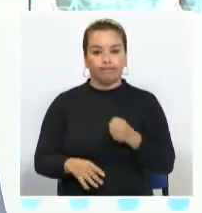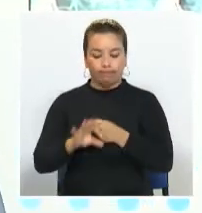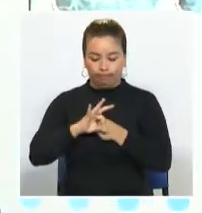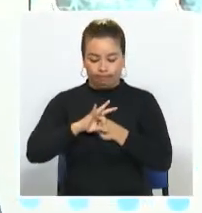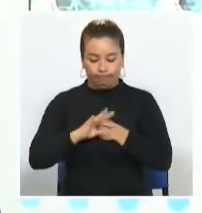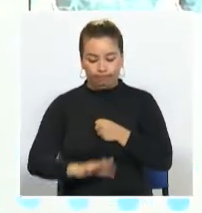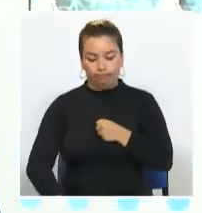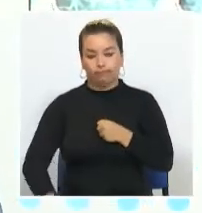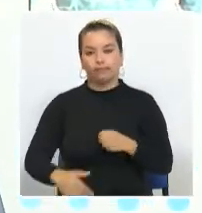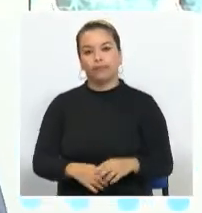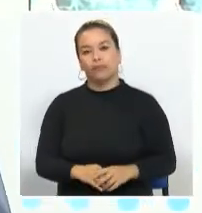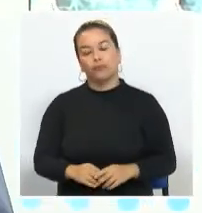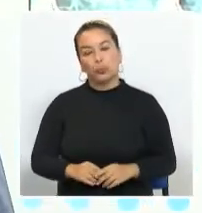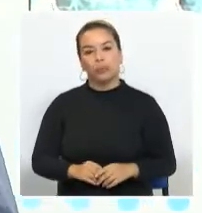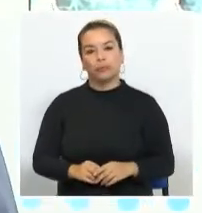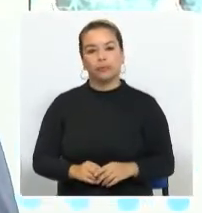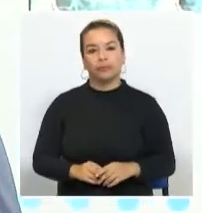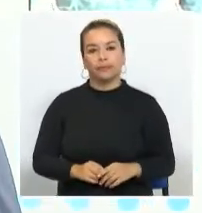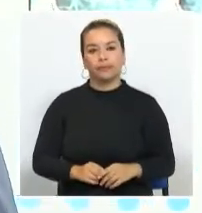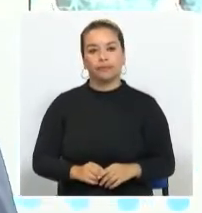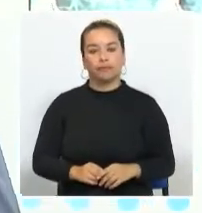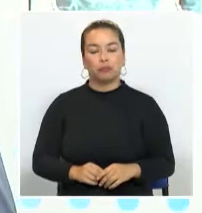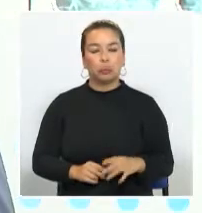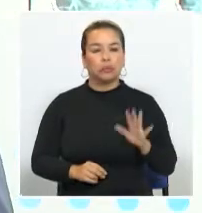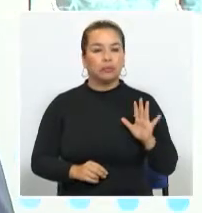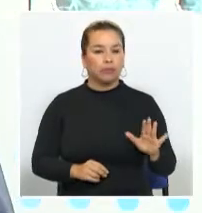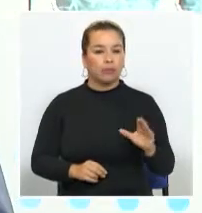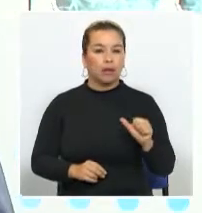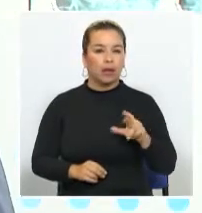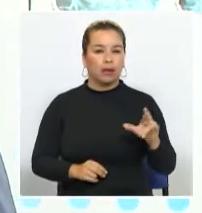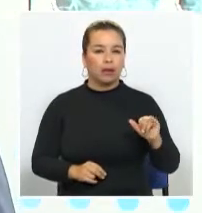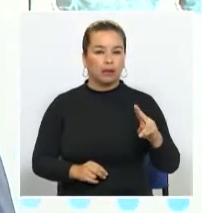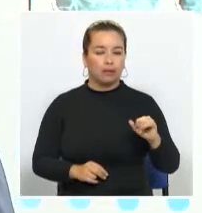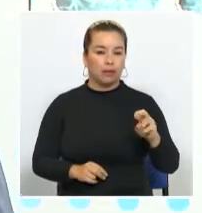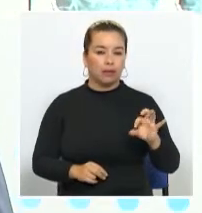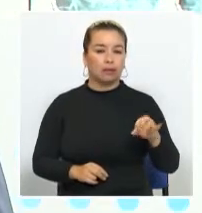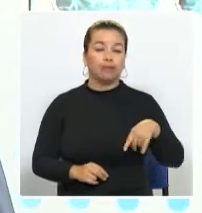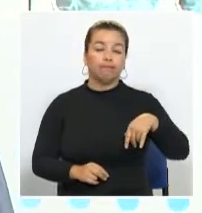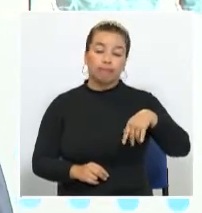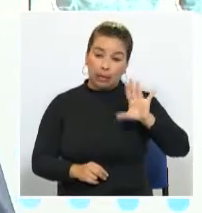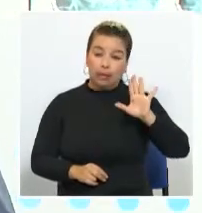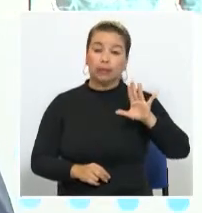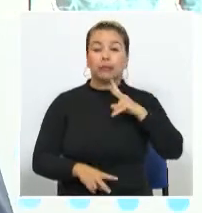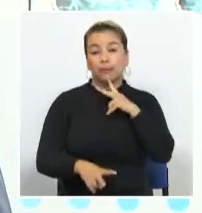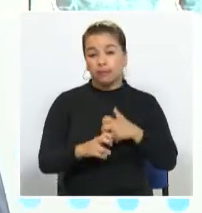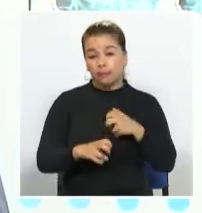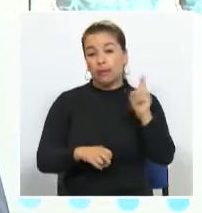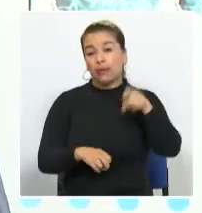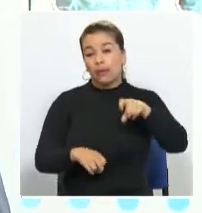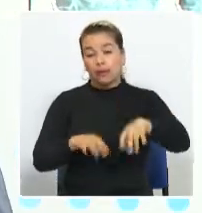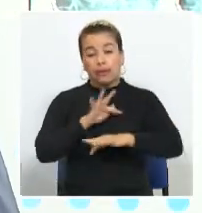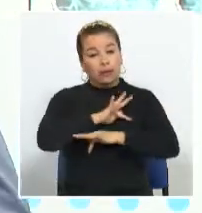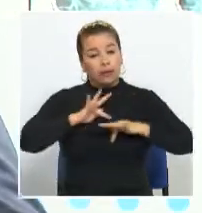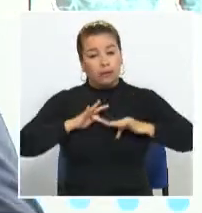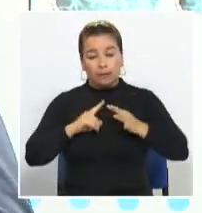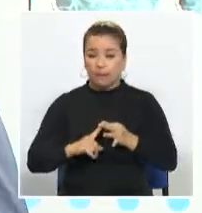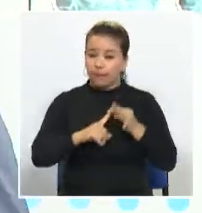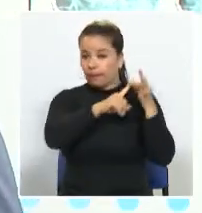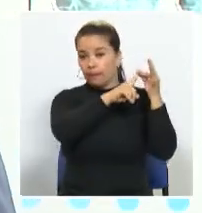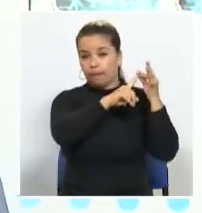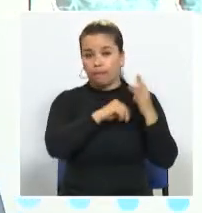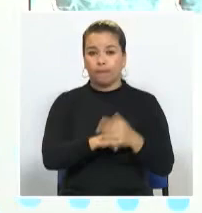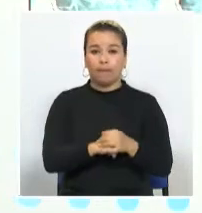del corazón. Son arritmias más complejas que necesitan, como hablábamos, de tratamiento especializado, necesitan